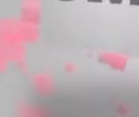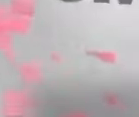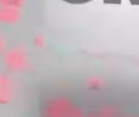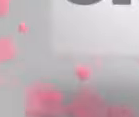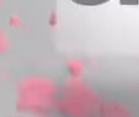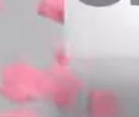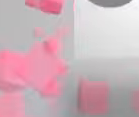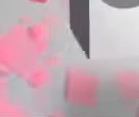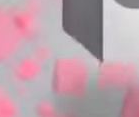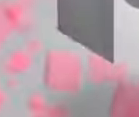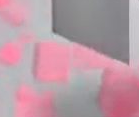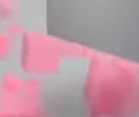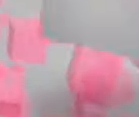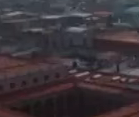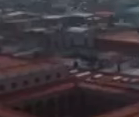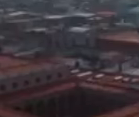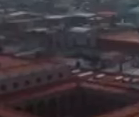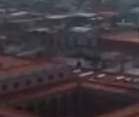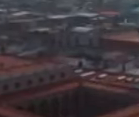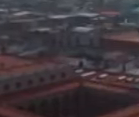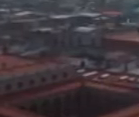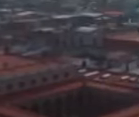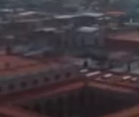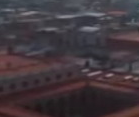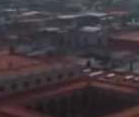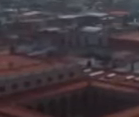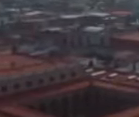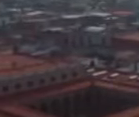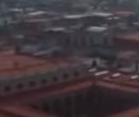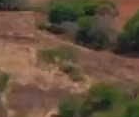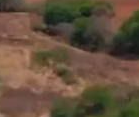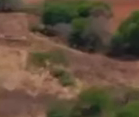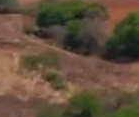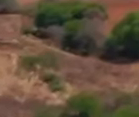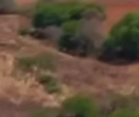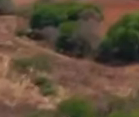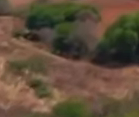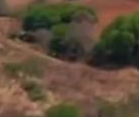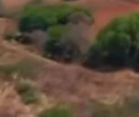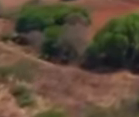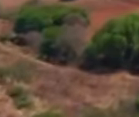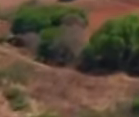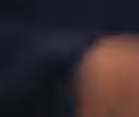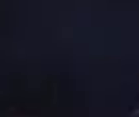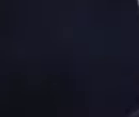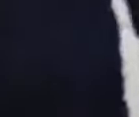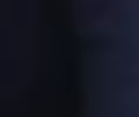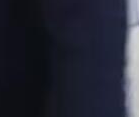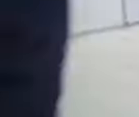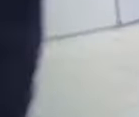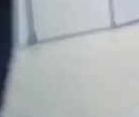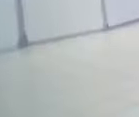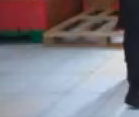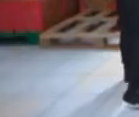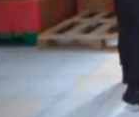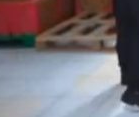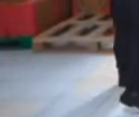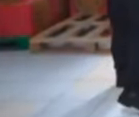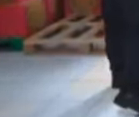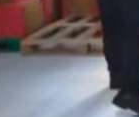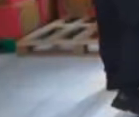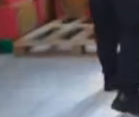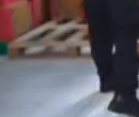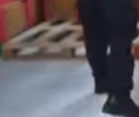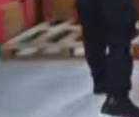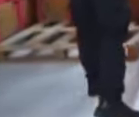Continúa con nosotros. En Michoacán somos fuertes y sabemos salir de la adversidad ayudando a los demás. Por eso,